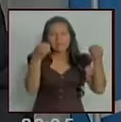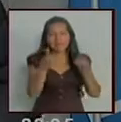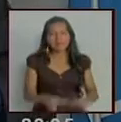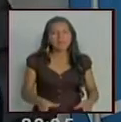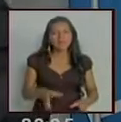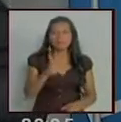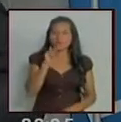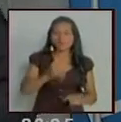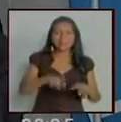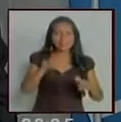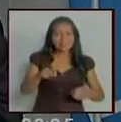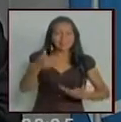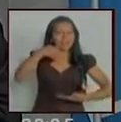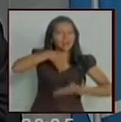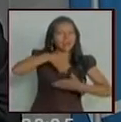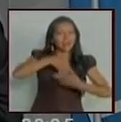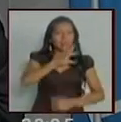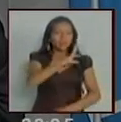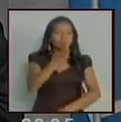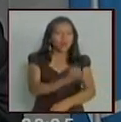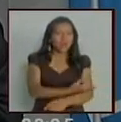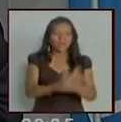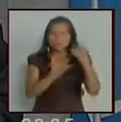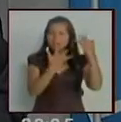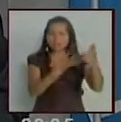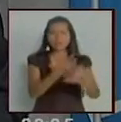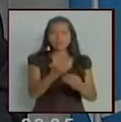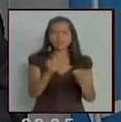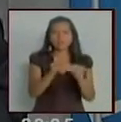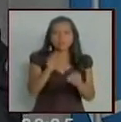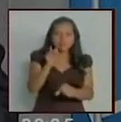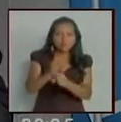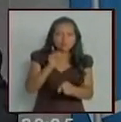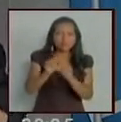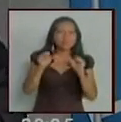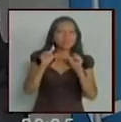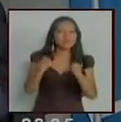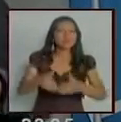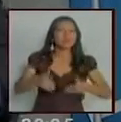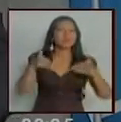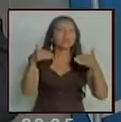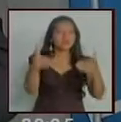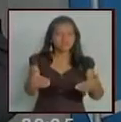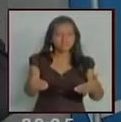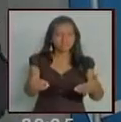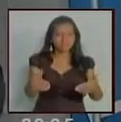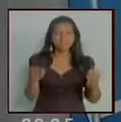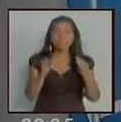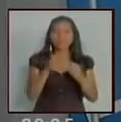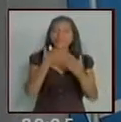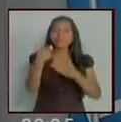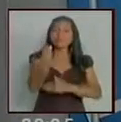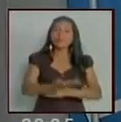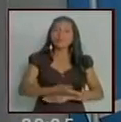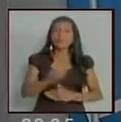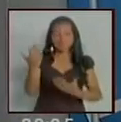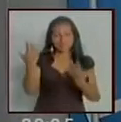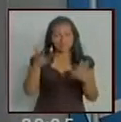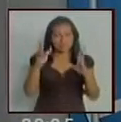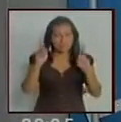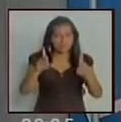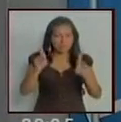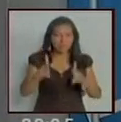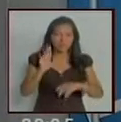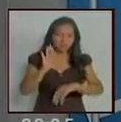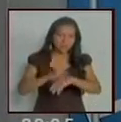éste tiene fortaleza, tiene esperanza, tiene fuerza para seguir adelante. Quiero dar la bienvenida a nuestros invitados esta noche.